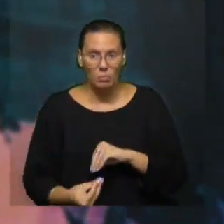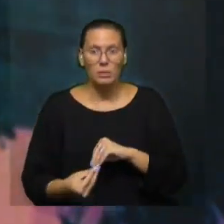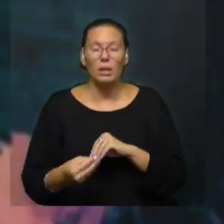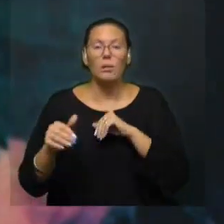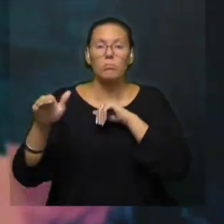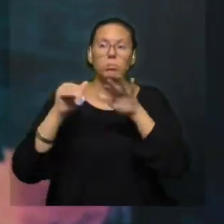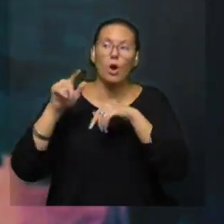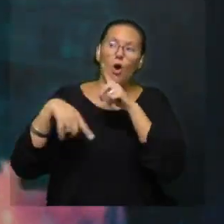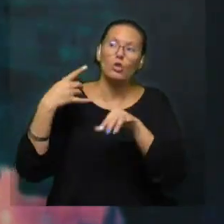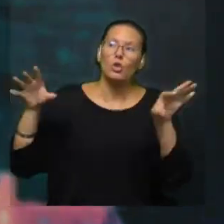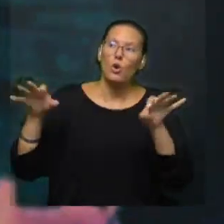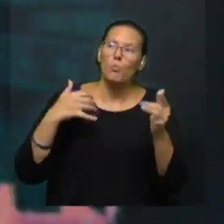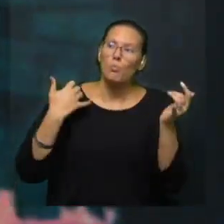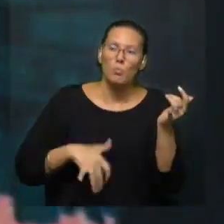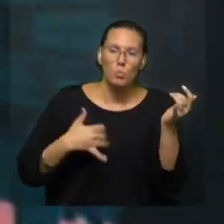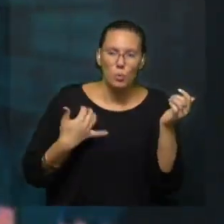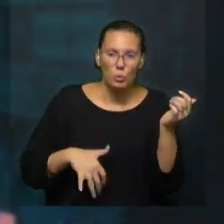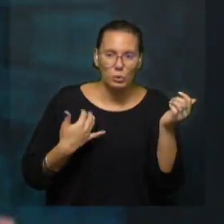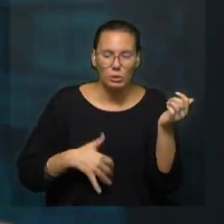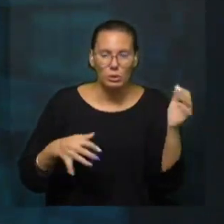convocando a otros músicos y músicas, y bueno,